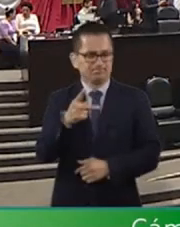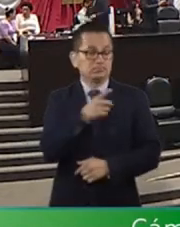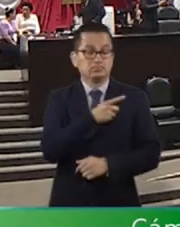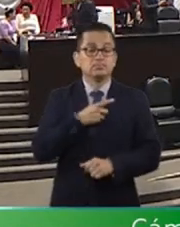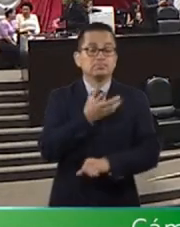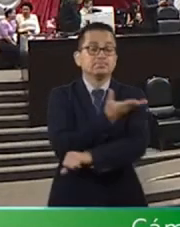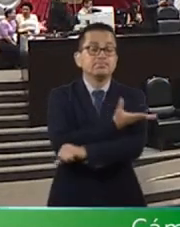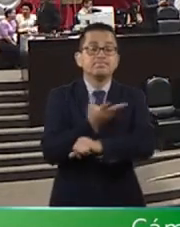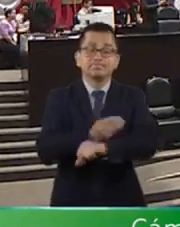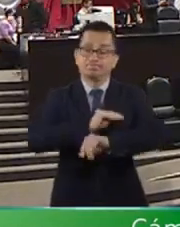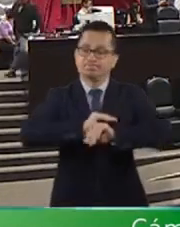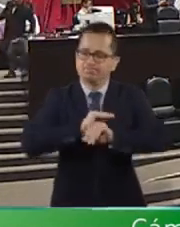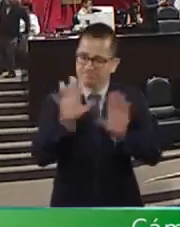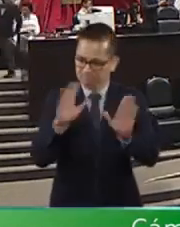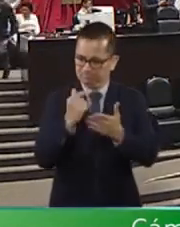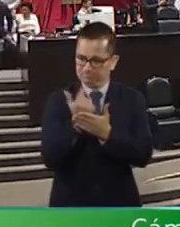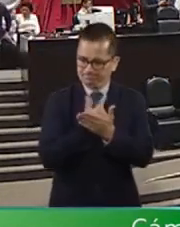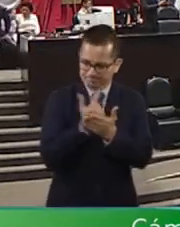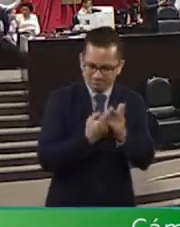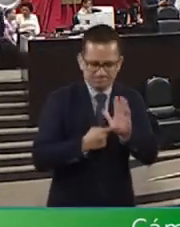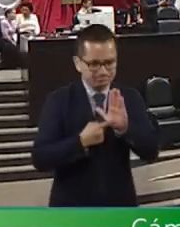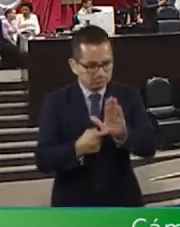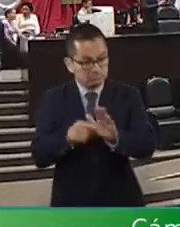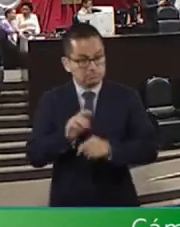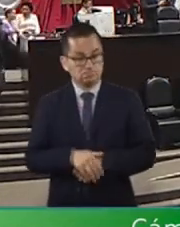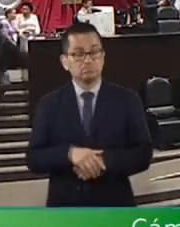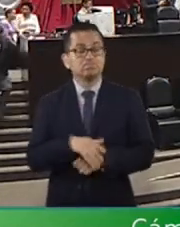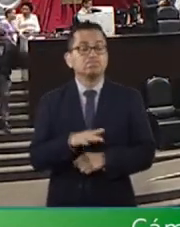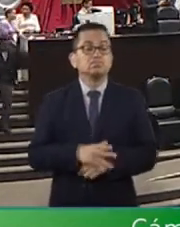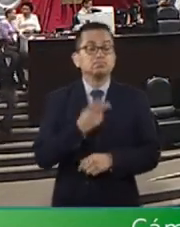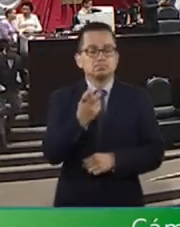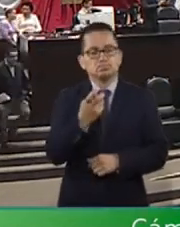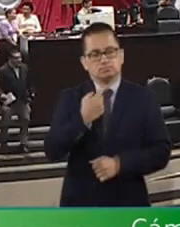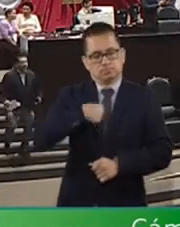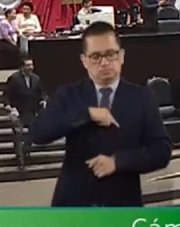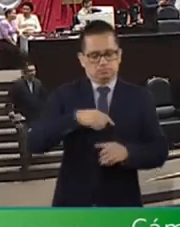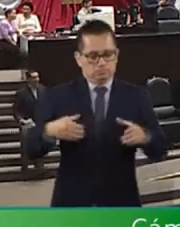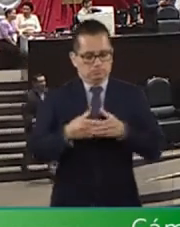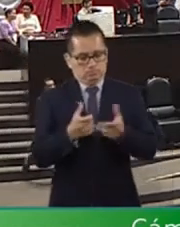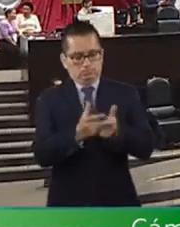y rendición de cuentas. Por estas razones es que